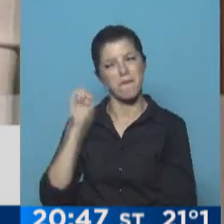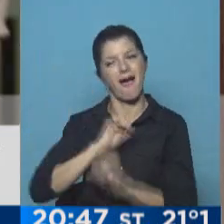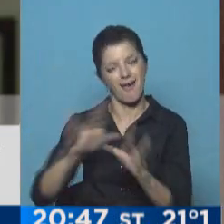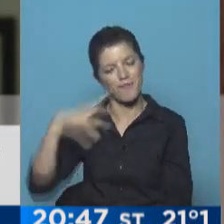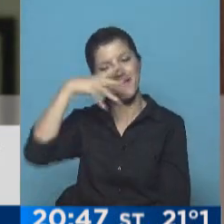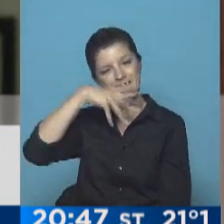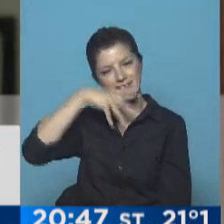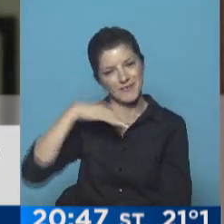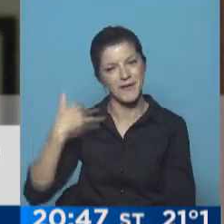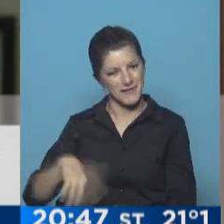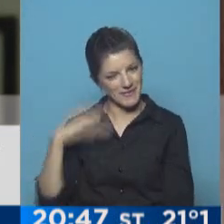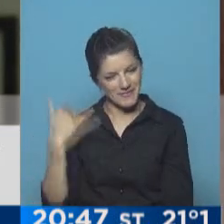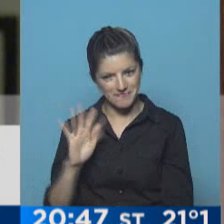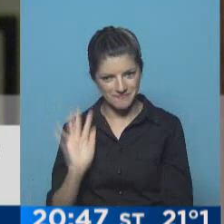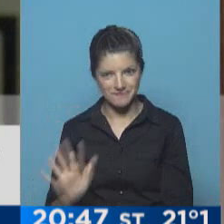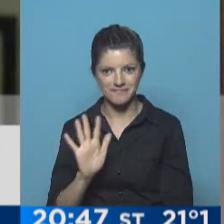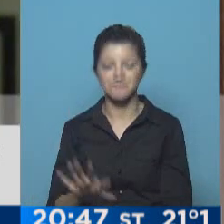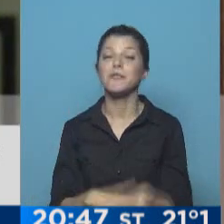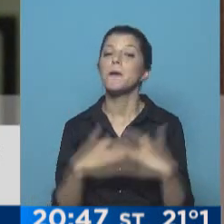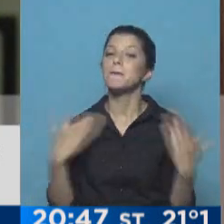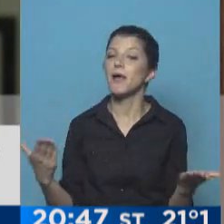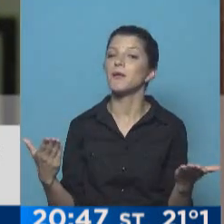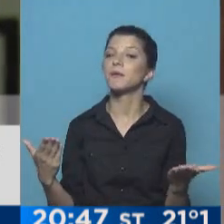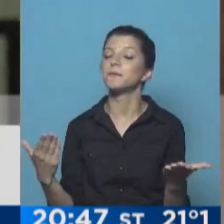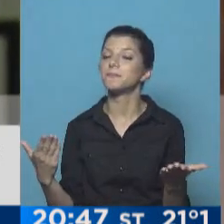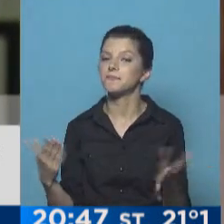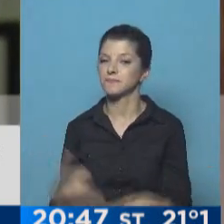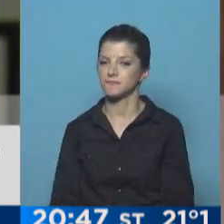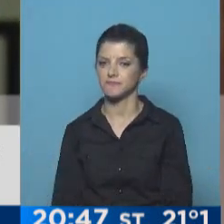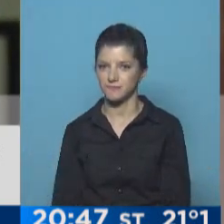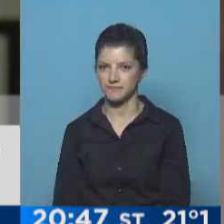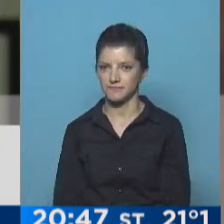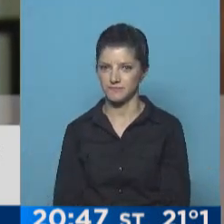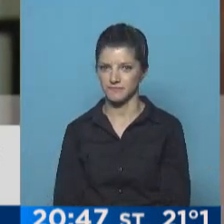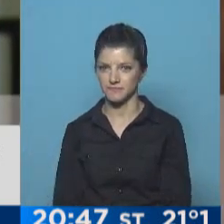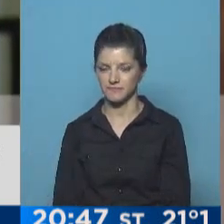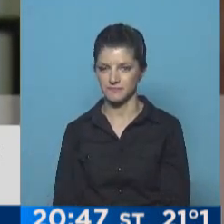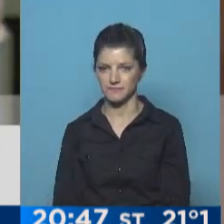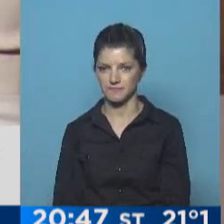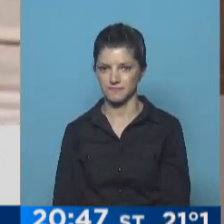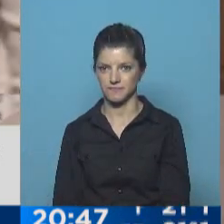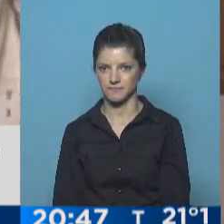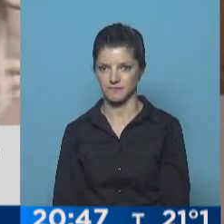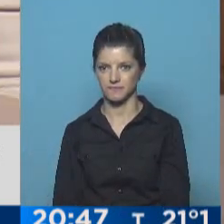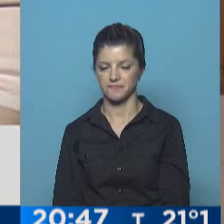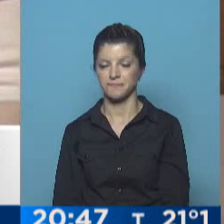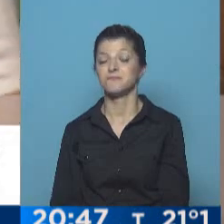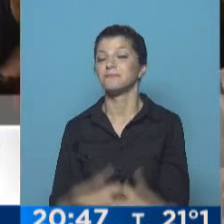aní pero la verdad que la verdad que